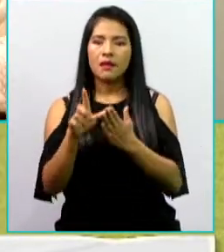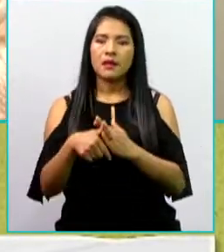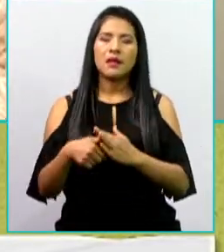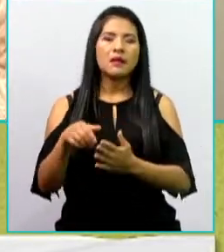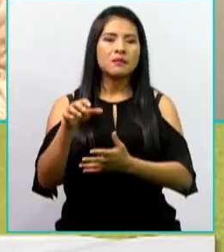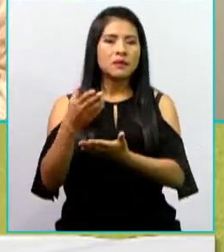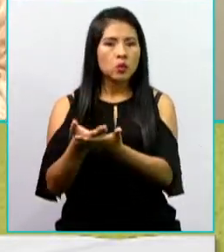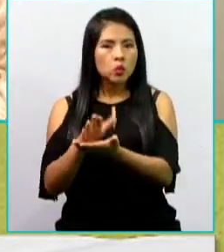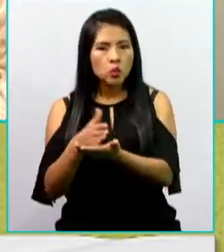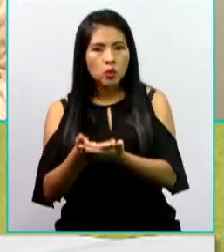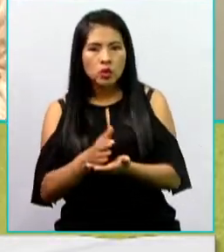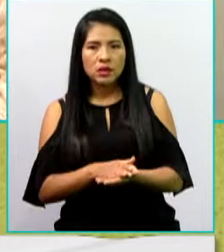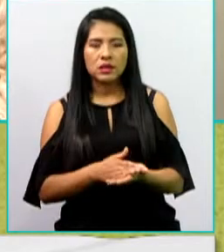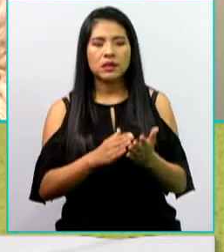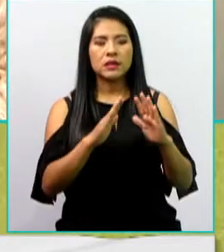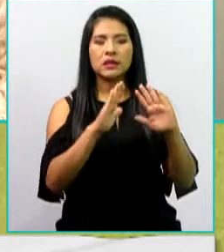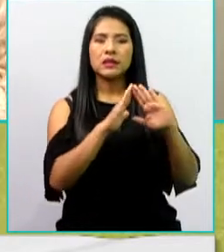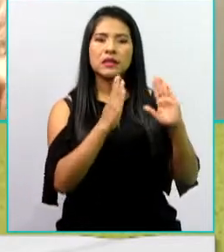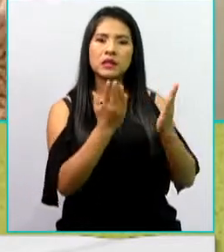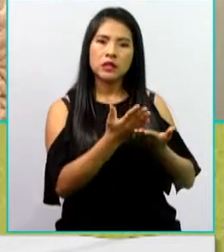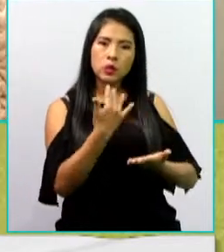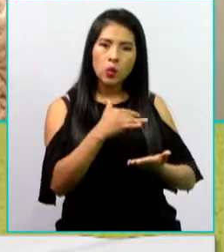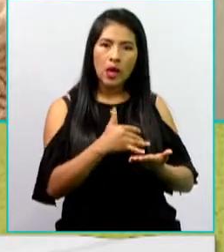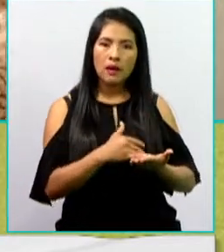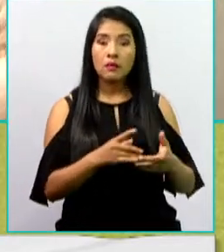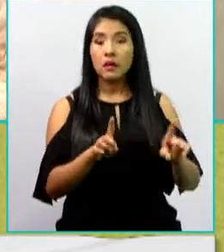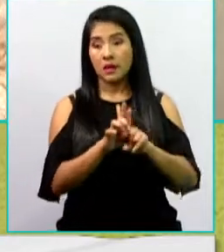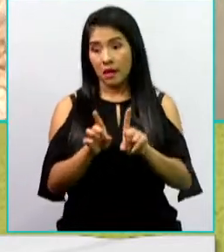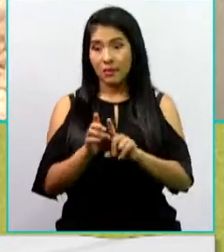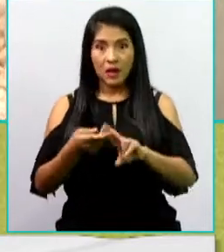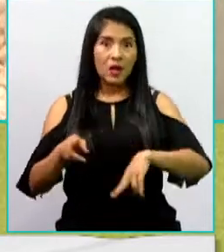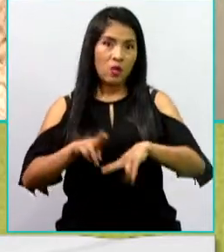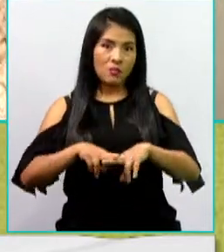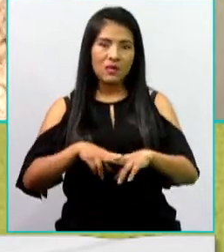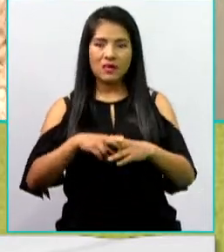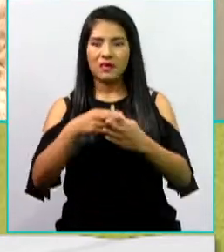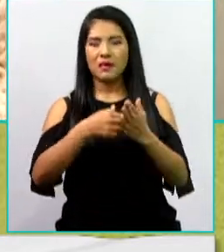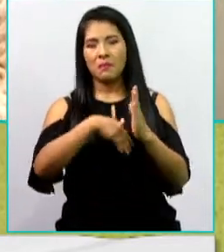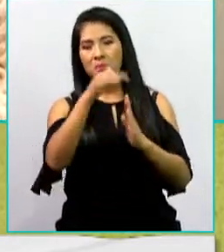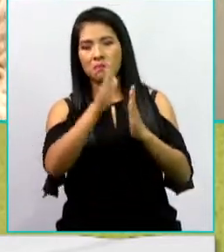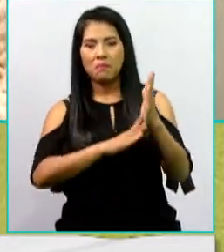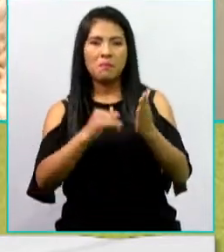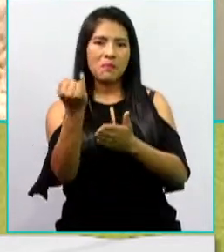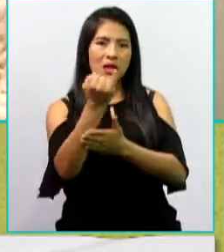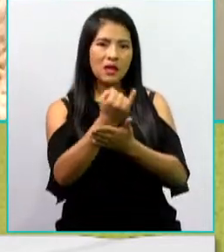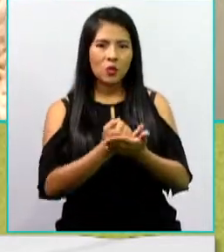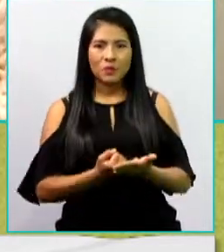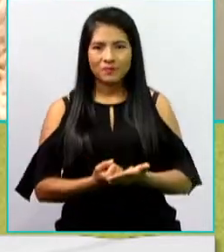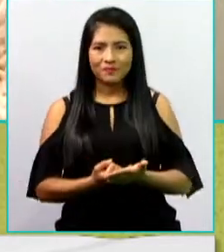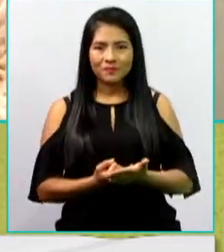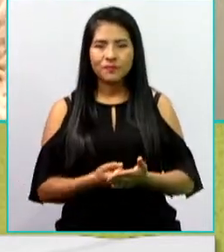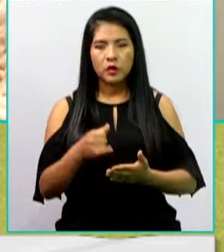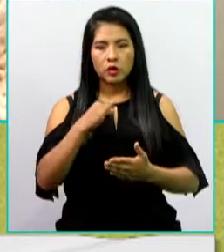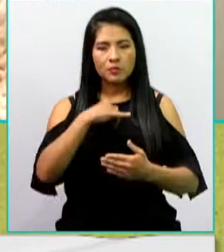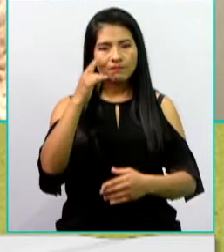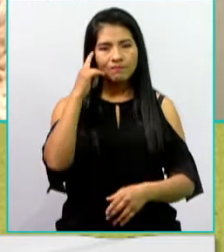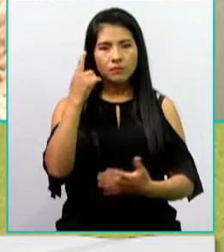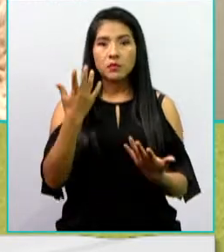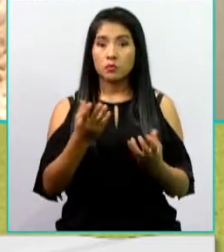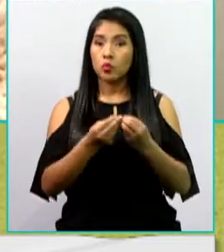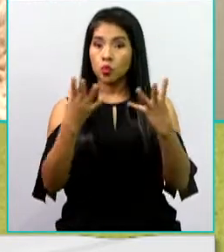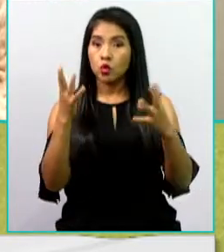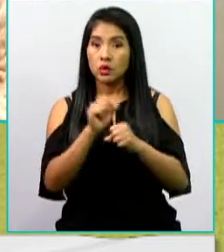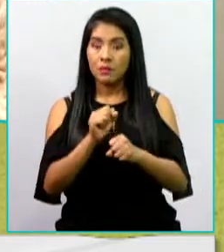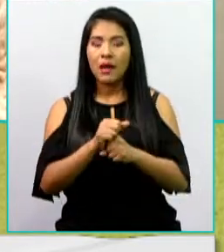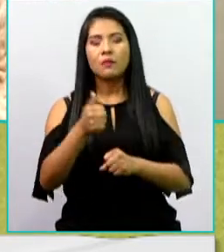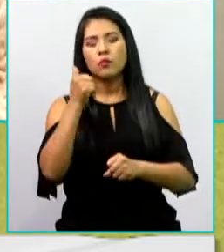escuela y la pintura más. Entonces, es por eso que lo nombré así la exposición,